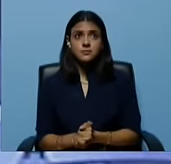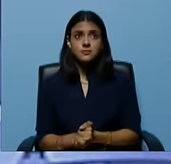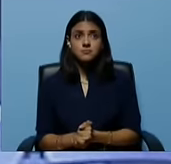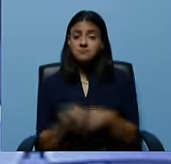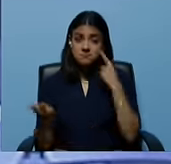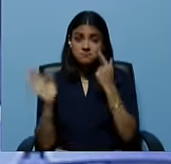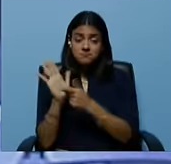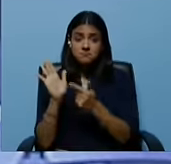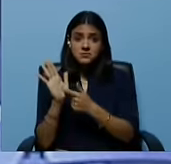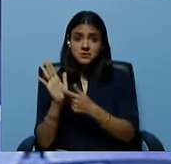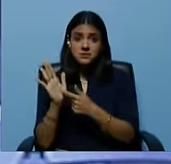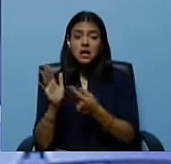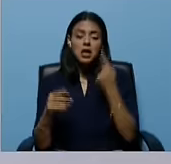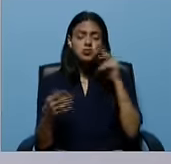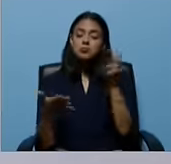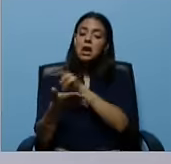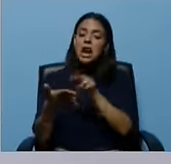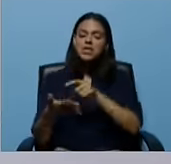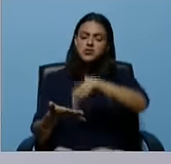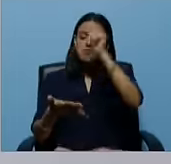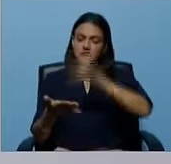Ahí está leyendo y firmando.